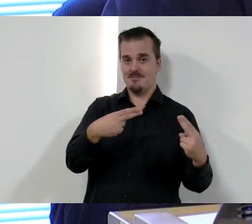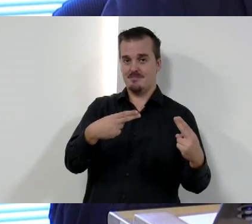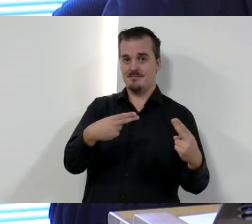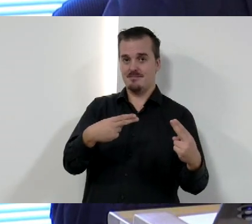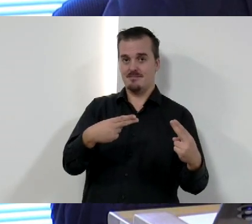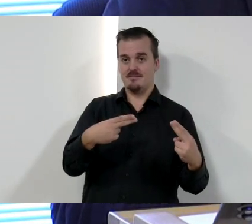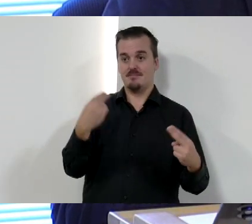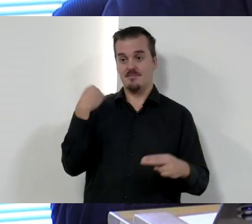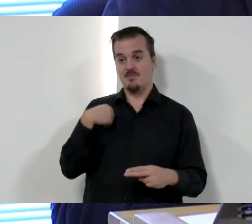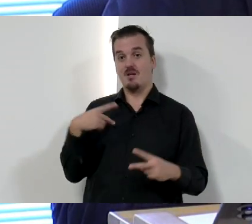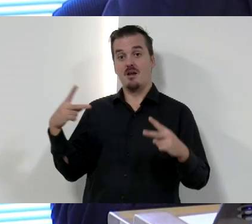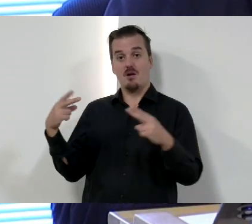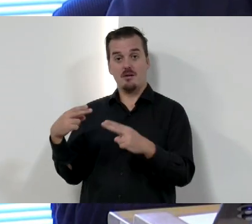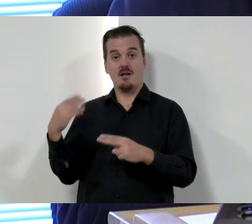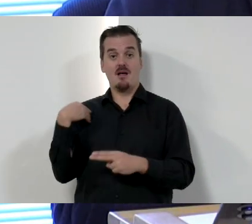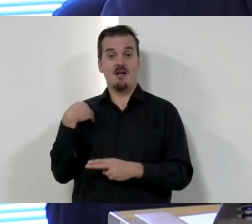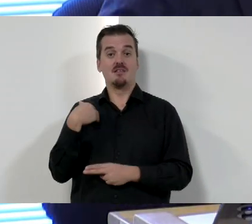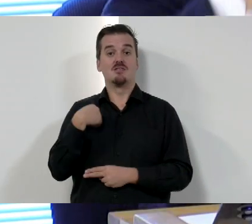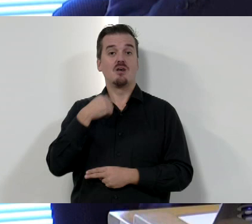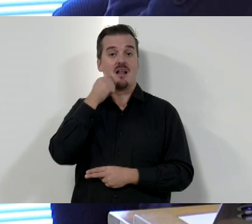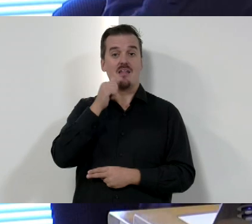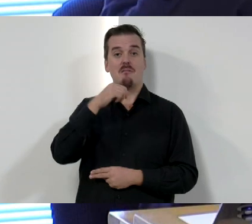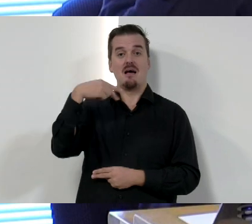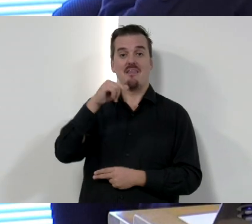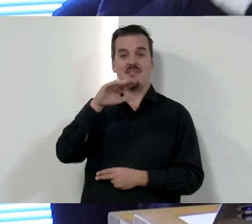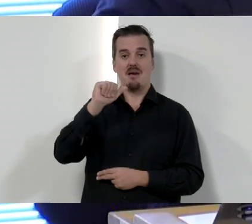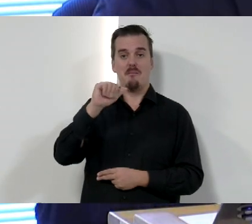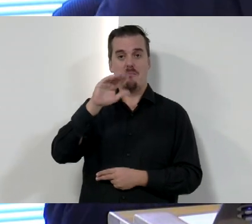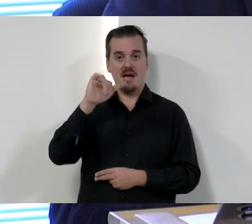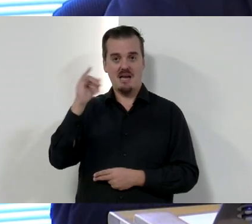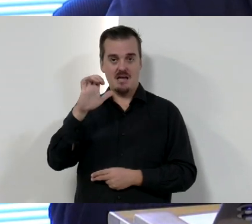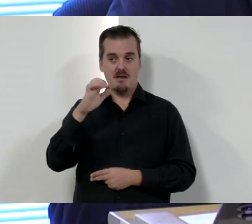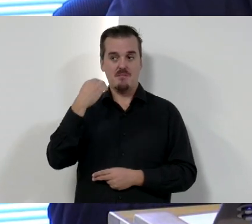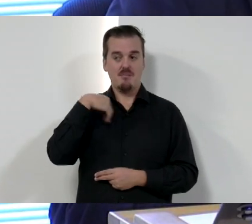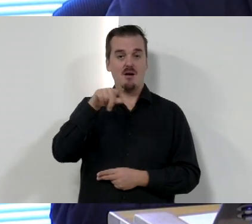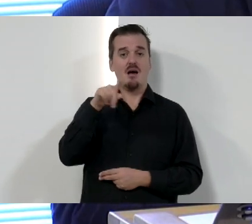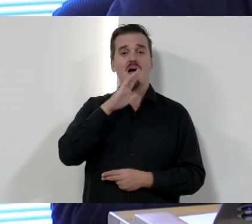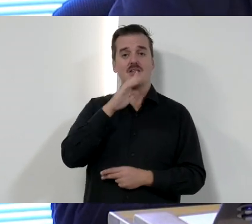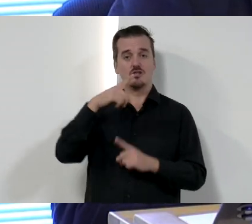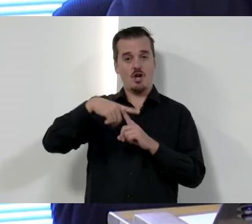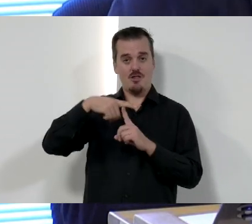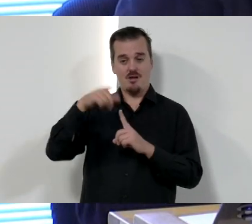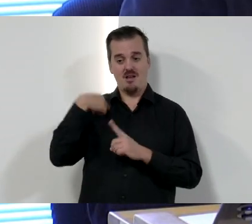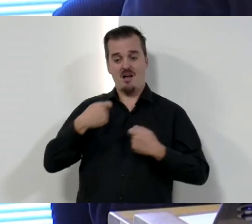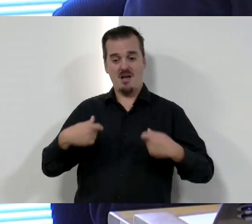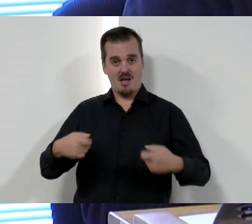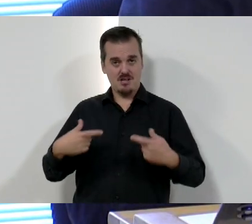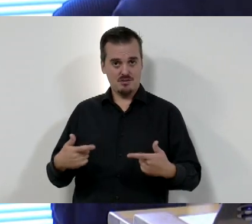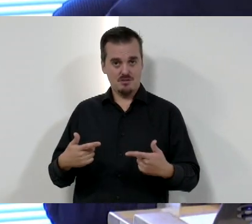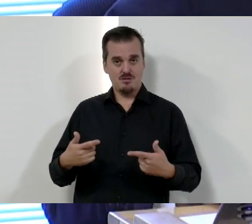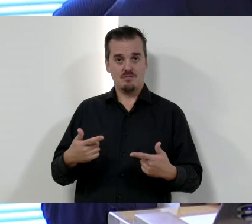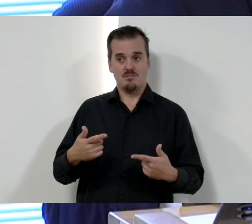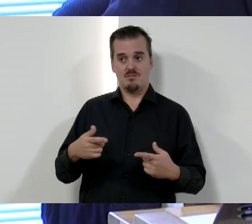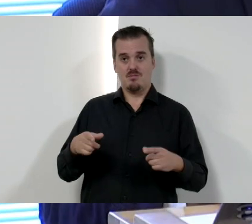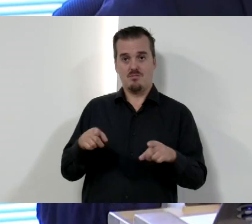que hizo el señor García Page en Toledo, que tenía bastante más gasto acumulado de pago a los proveedores que nosotros. Y no sabría, señora Zamora, que